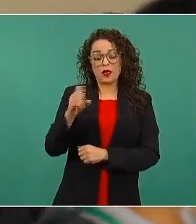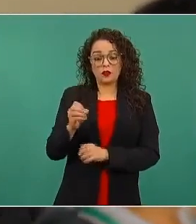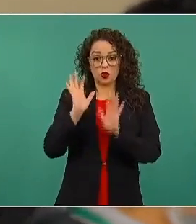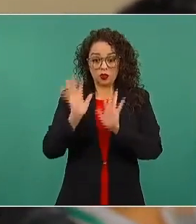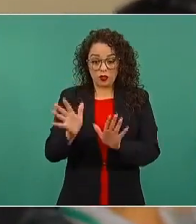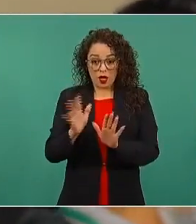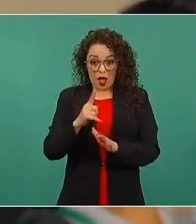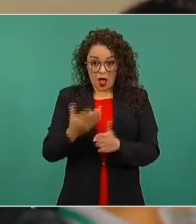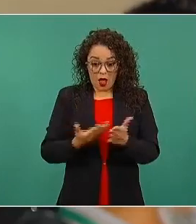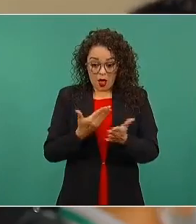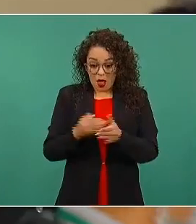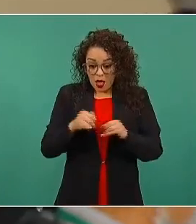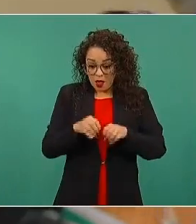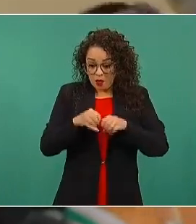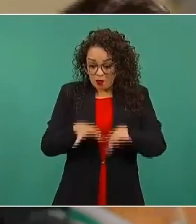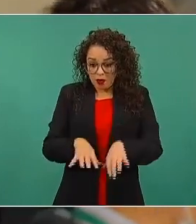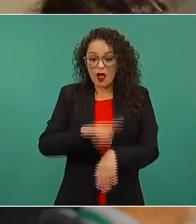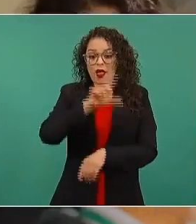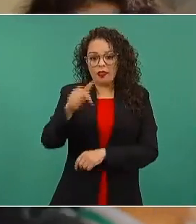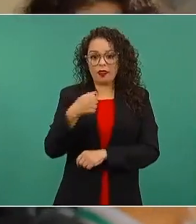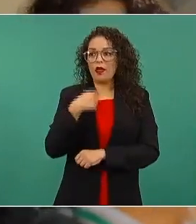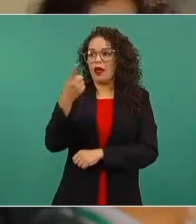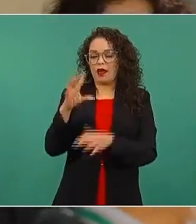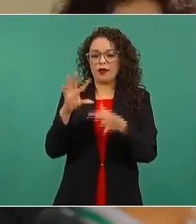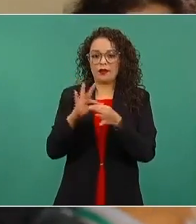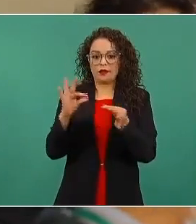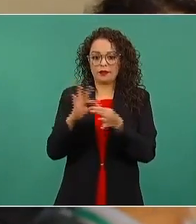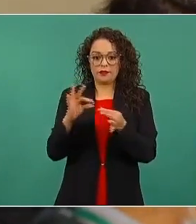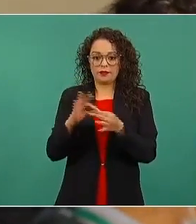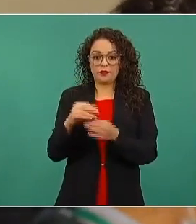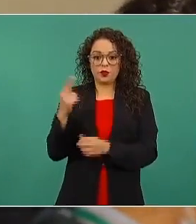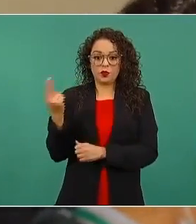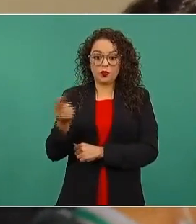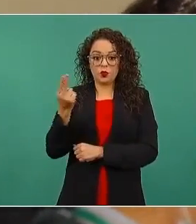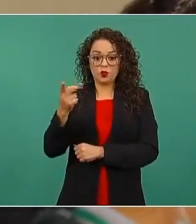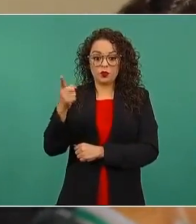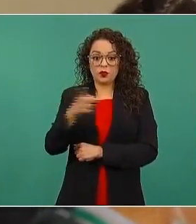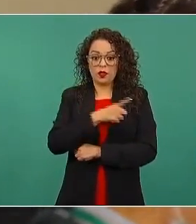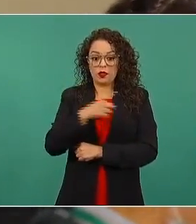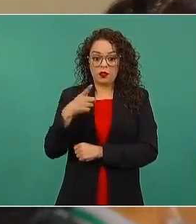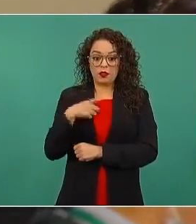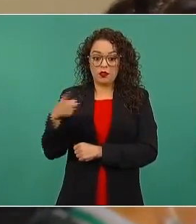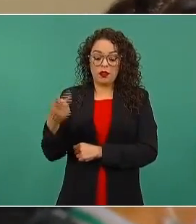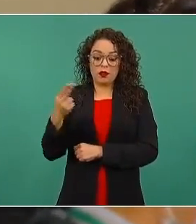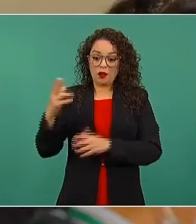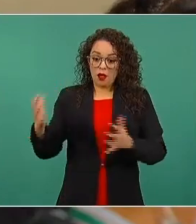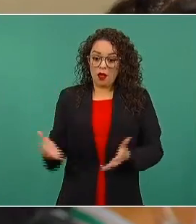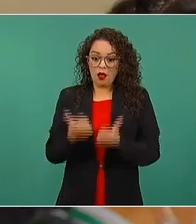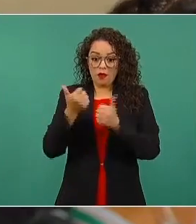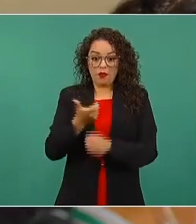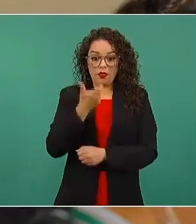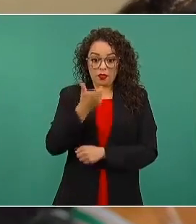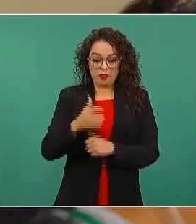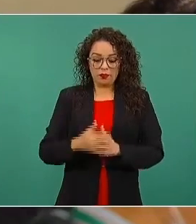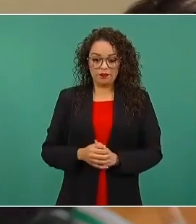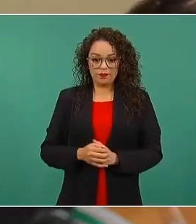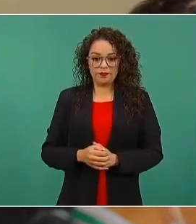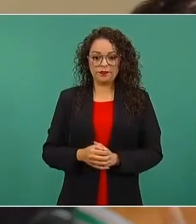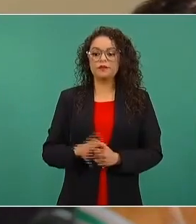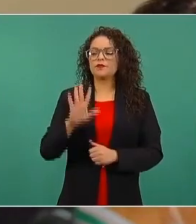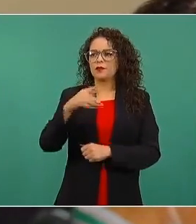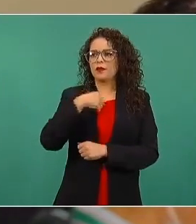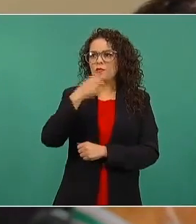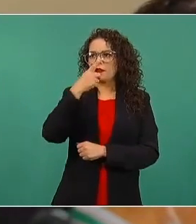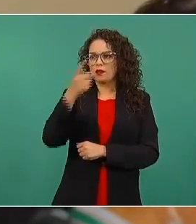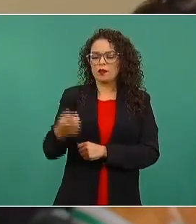le vuelvo a comentar el tema para ver cuánto le toca a usted, qué es lo que debería de tratar de recuperar. Le decía yo que hay una deuda de